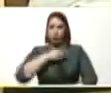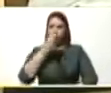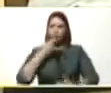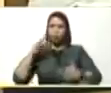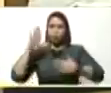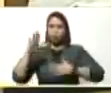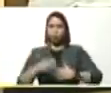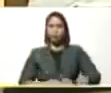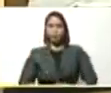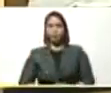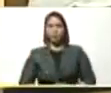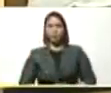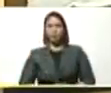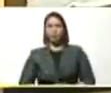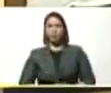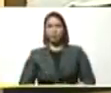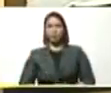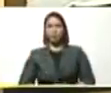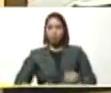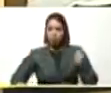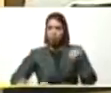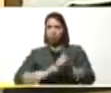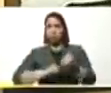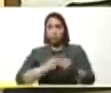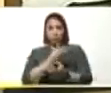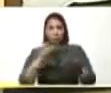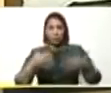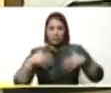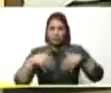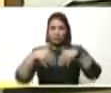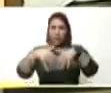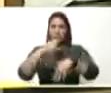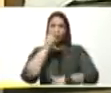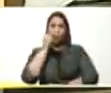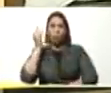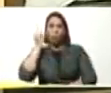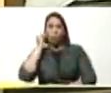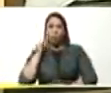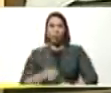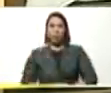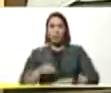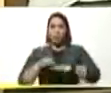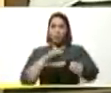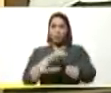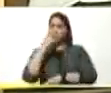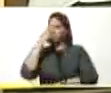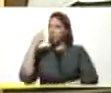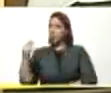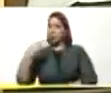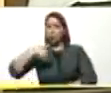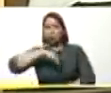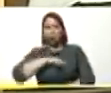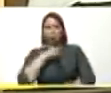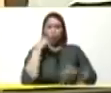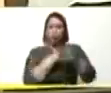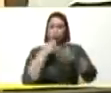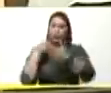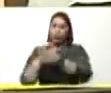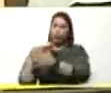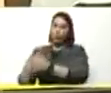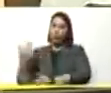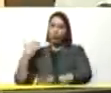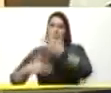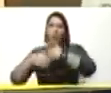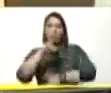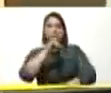con eso y cuente usted con este ejército de hombres y mujeres del municipio Zamora, que hoy somos combatientes como hace